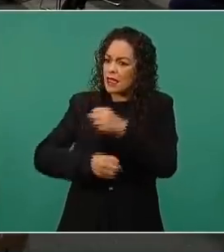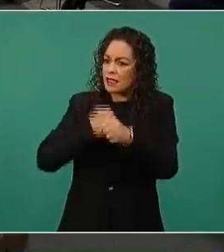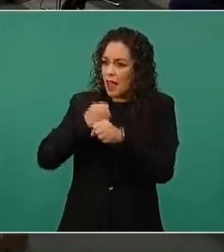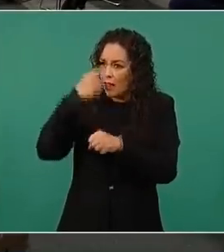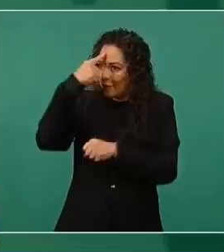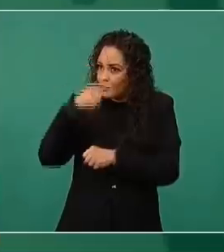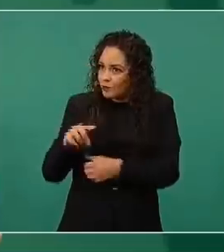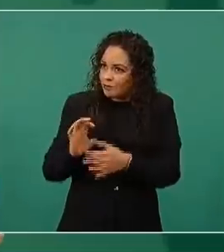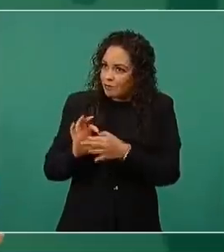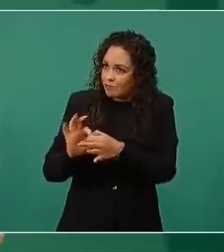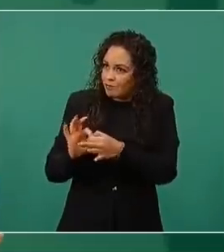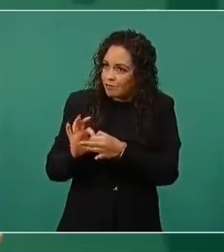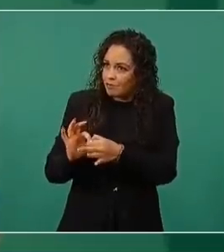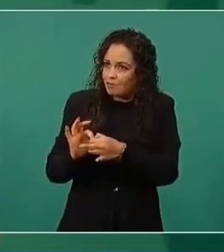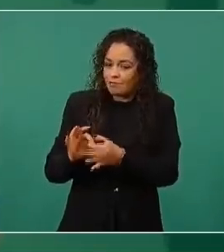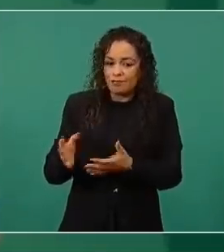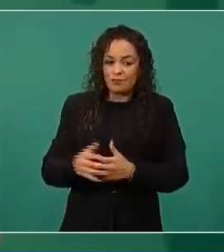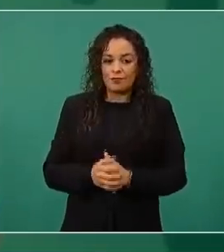Bueno,